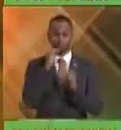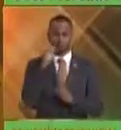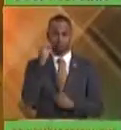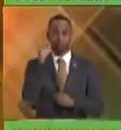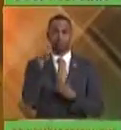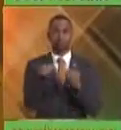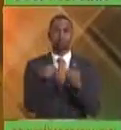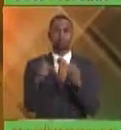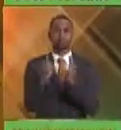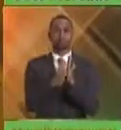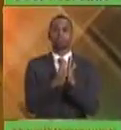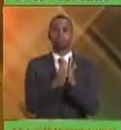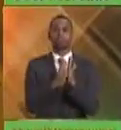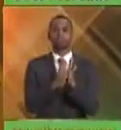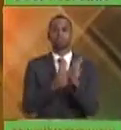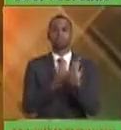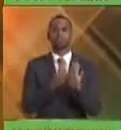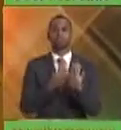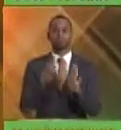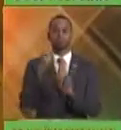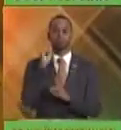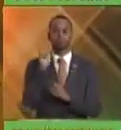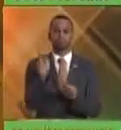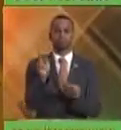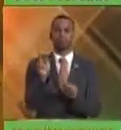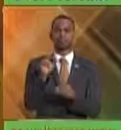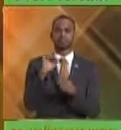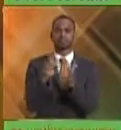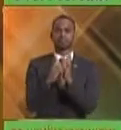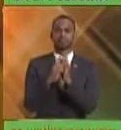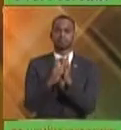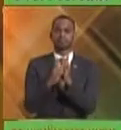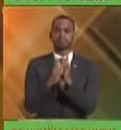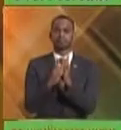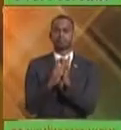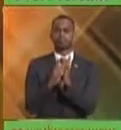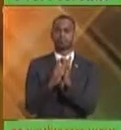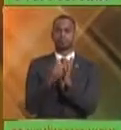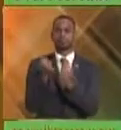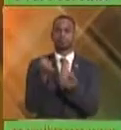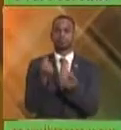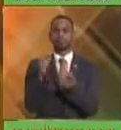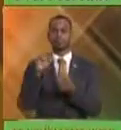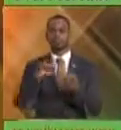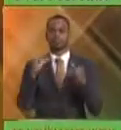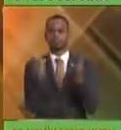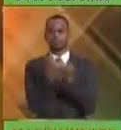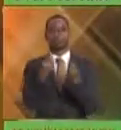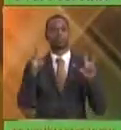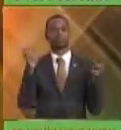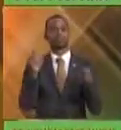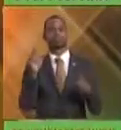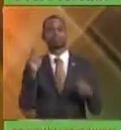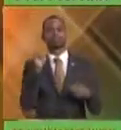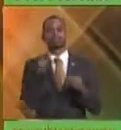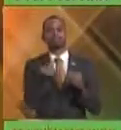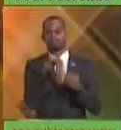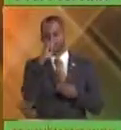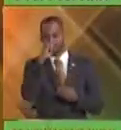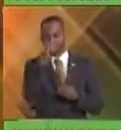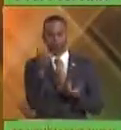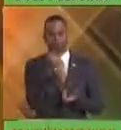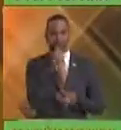que es la discapacidad porque a veces hablamos de discapacidad como si fuera un grupo digamos homogéneo como si habláramos de niños o habláramos de